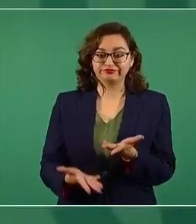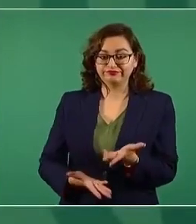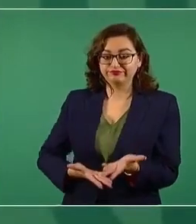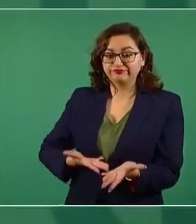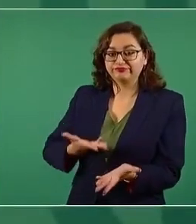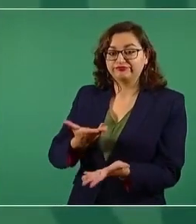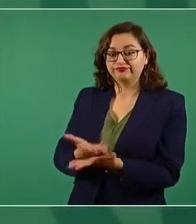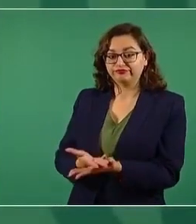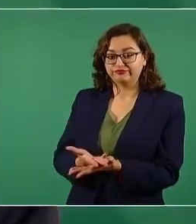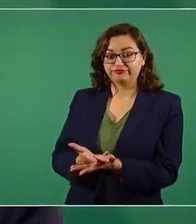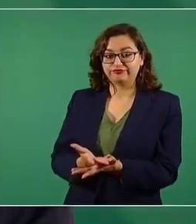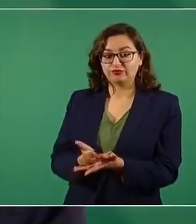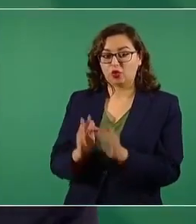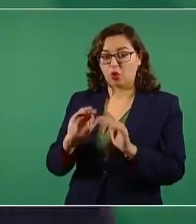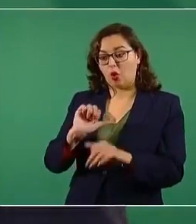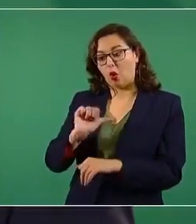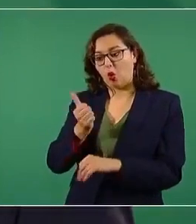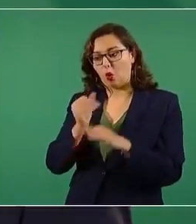yo firmo